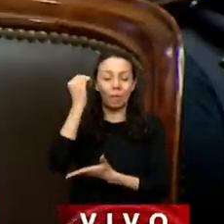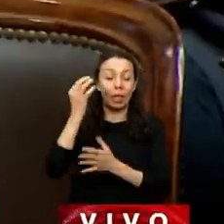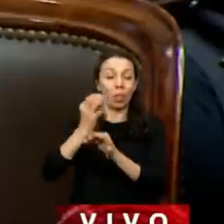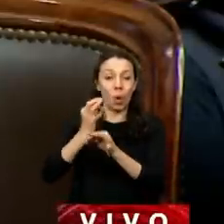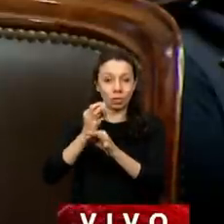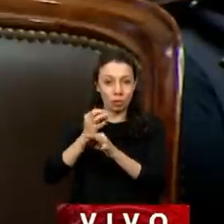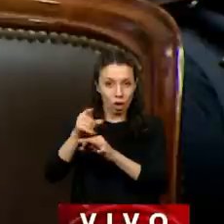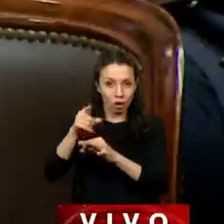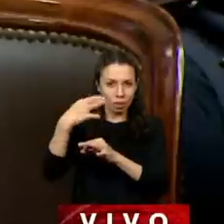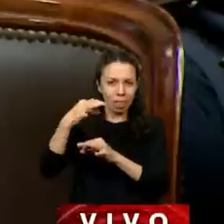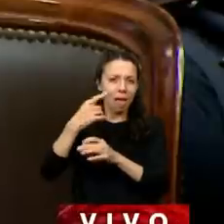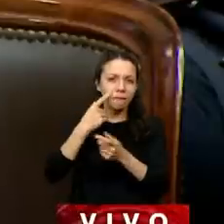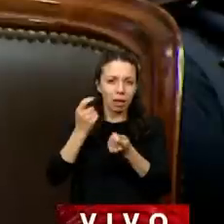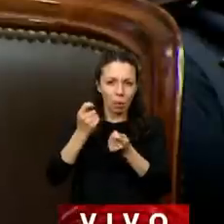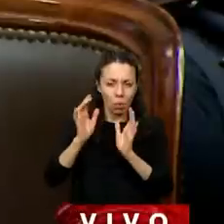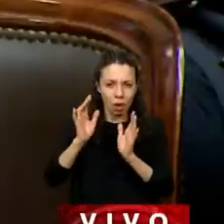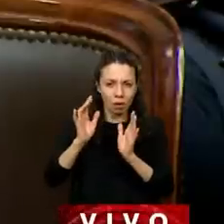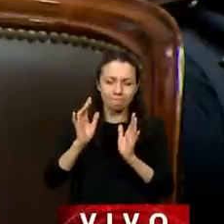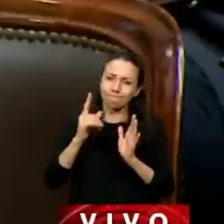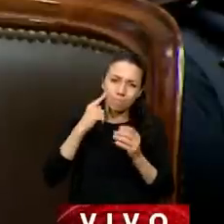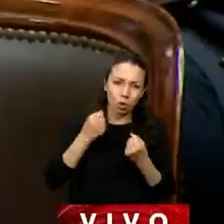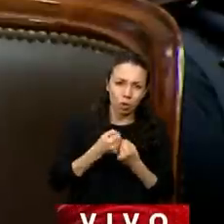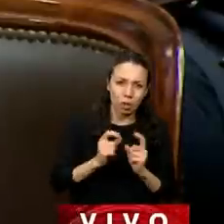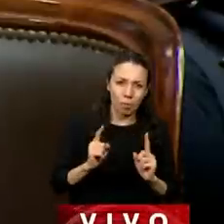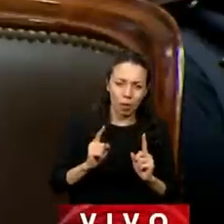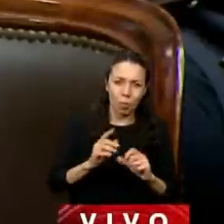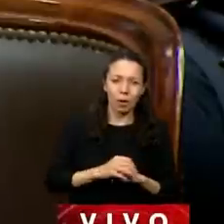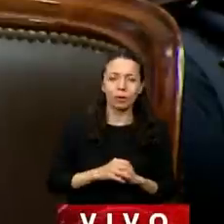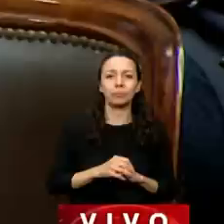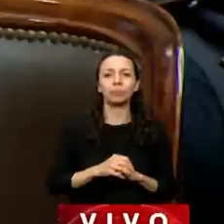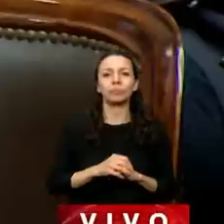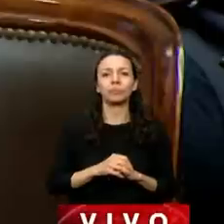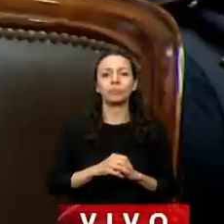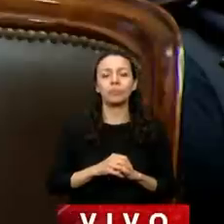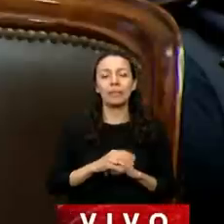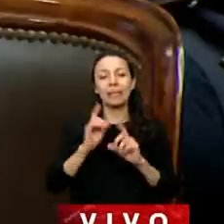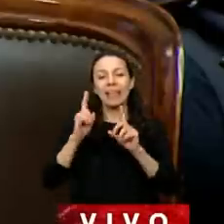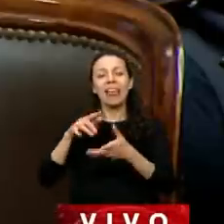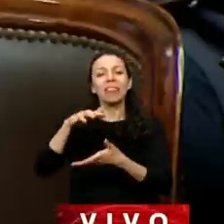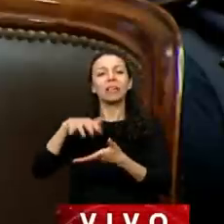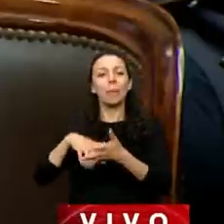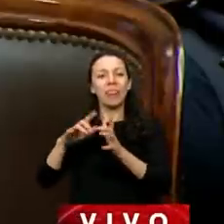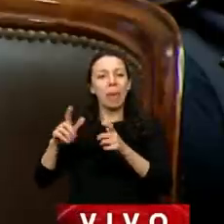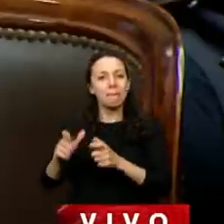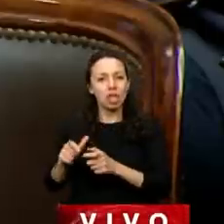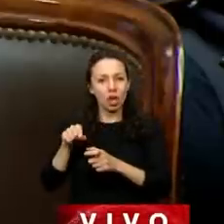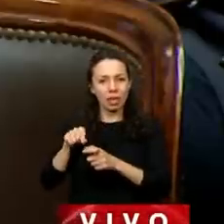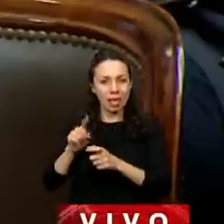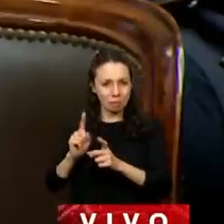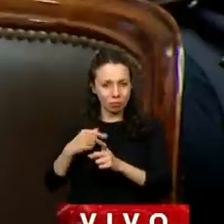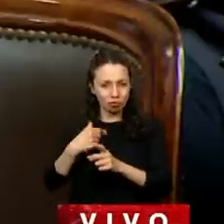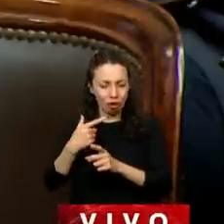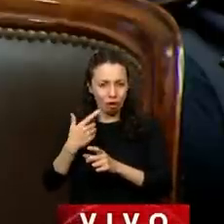aplicación. La segunda cuestión a la que en el dictamen de minoría por el que estoy hablando